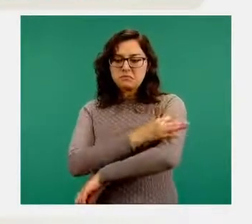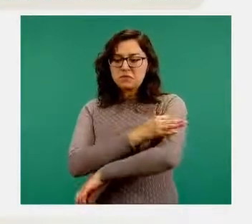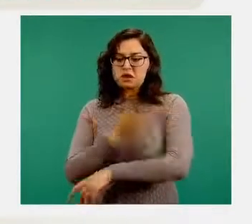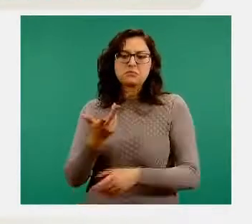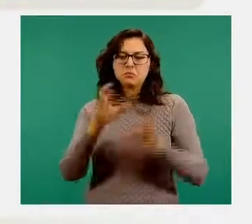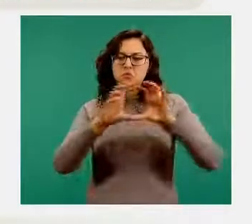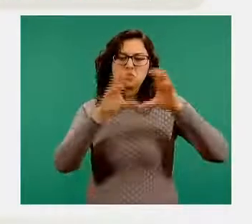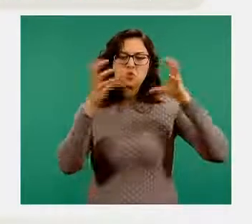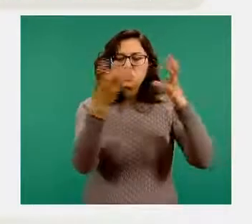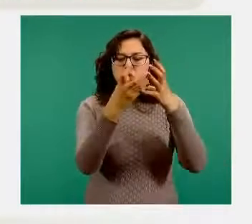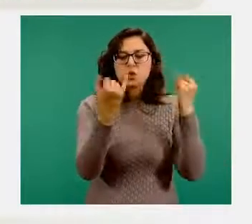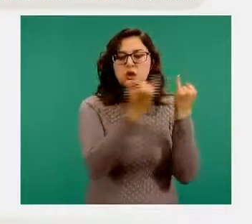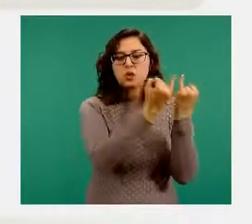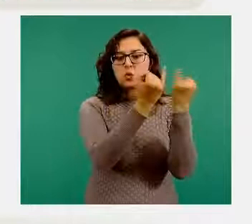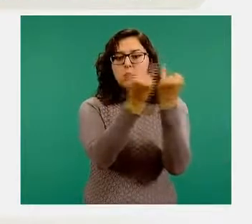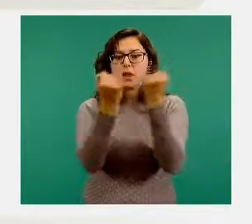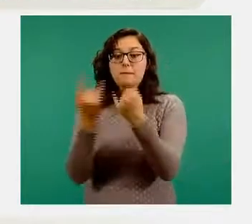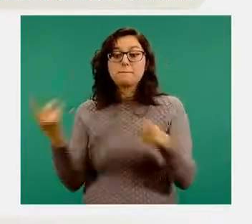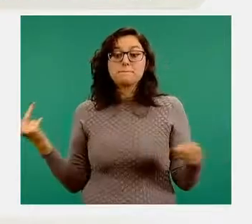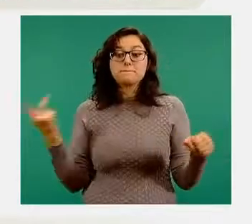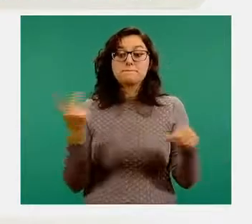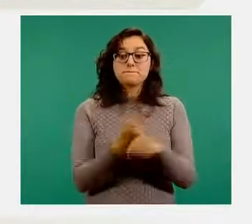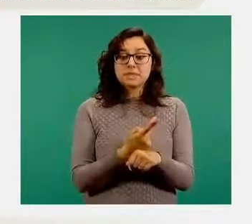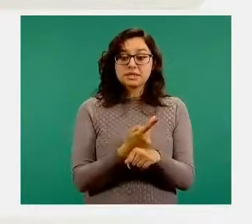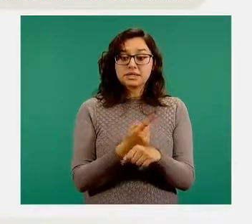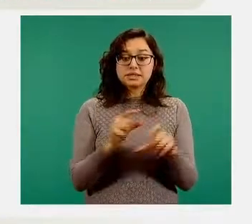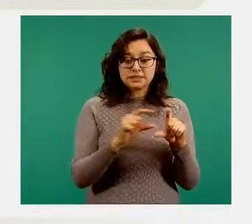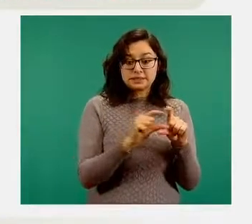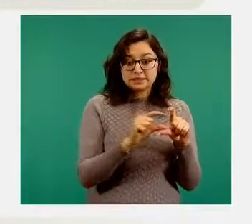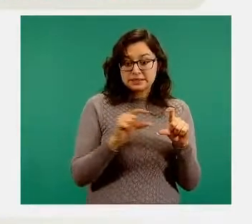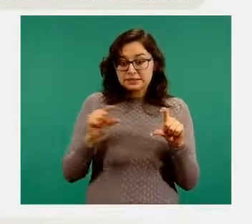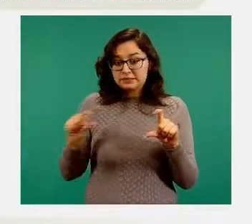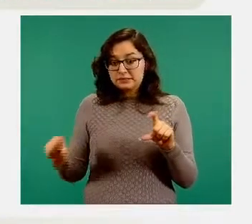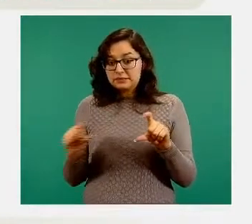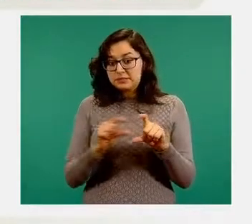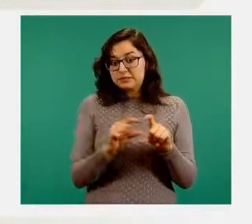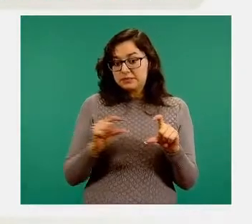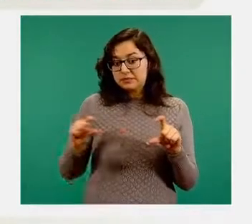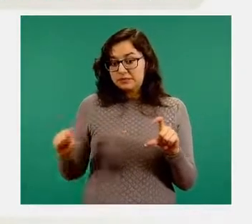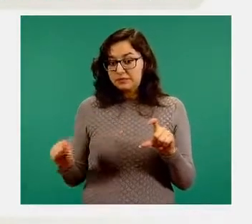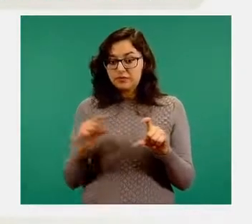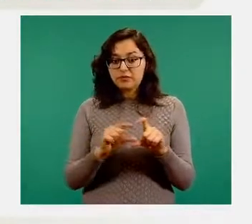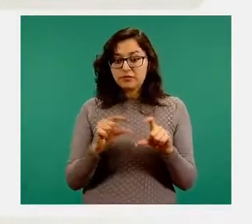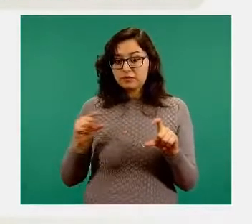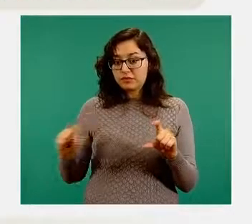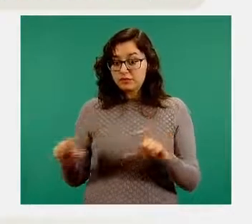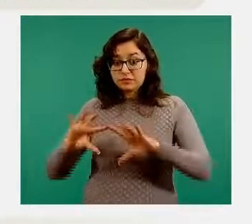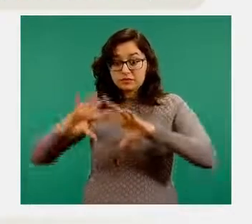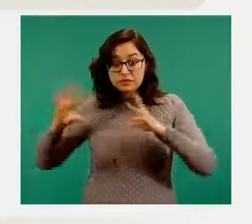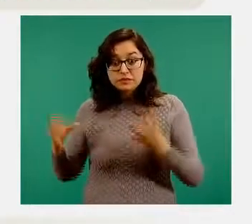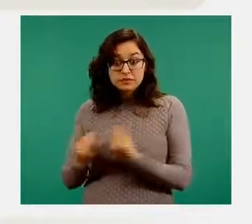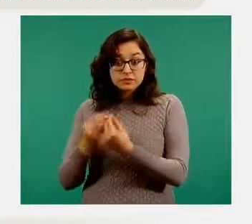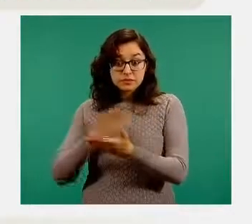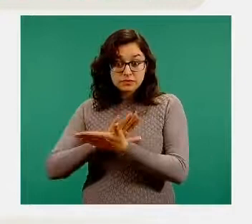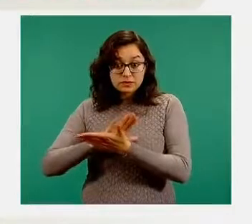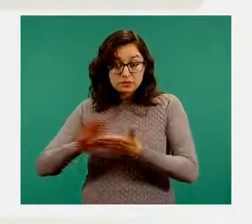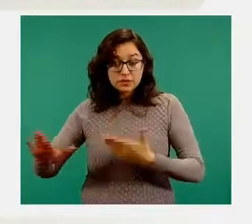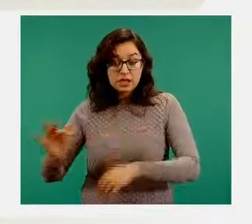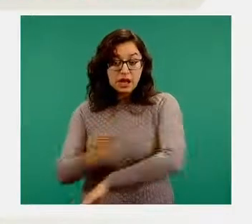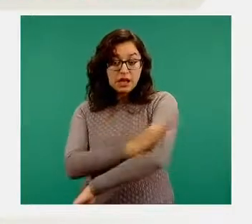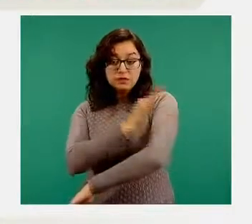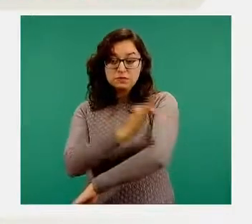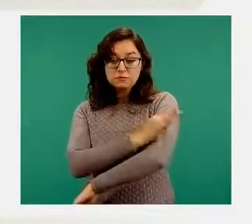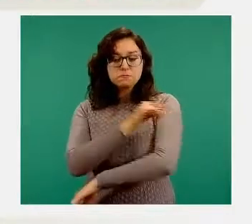mundo. La extracción de los frasquitos no necesariamente termina siendo completa. Esto es porque